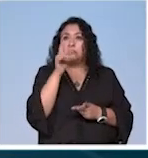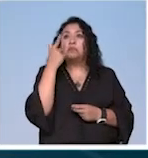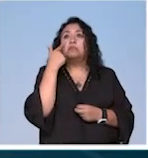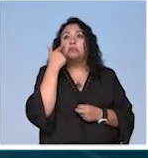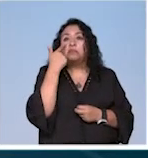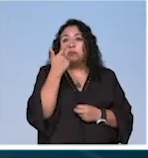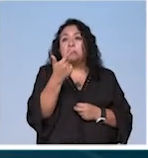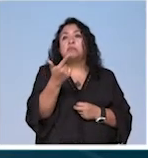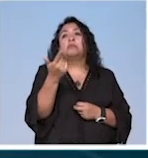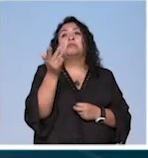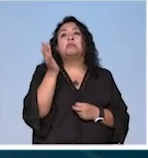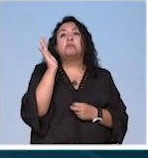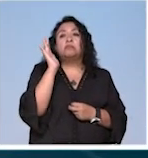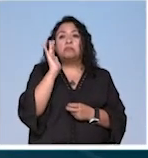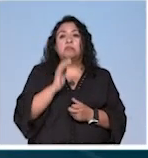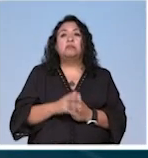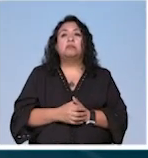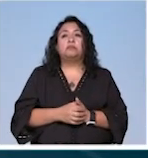encontrar que